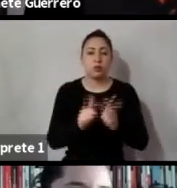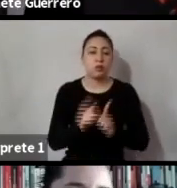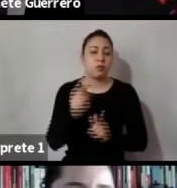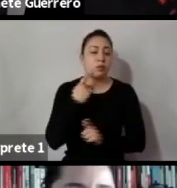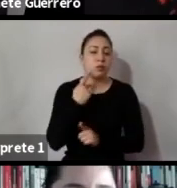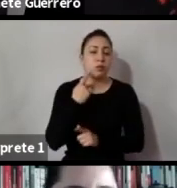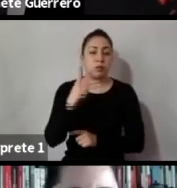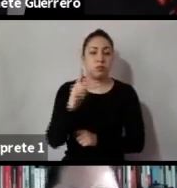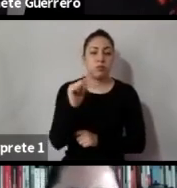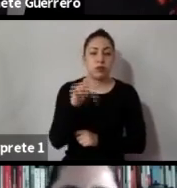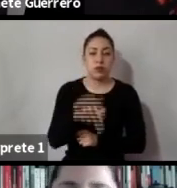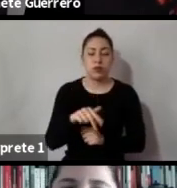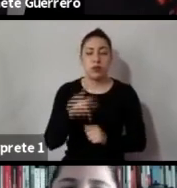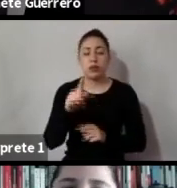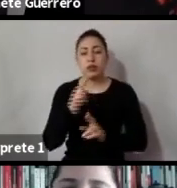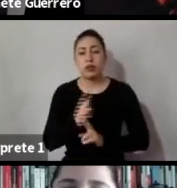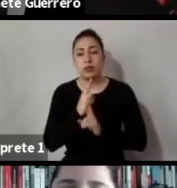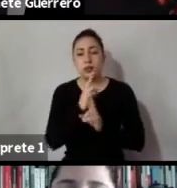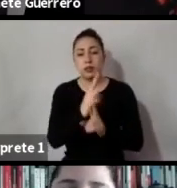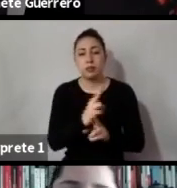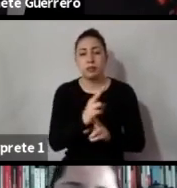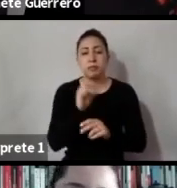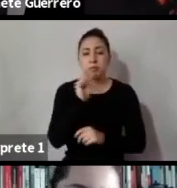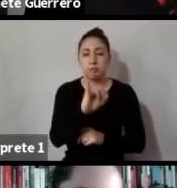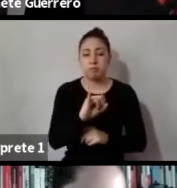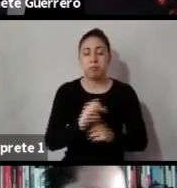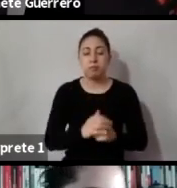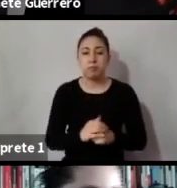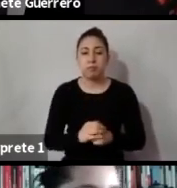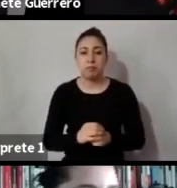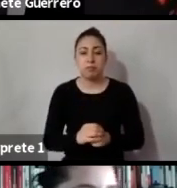Nacional. Mauricio Tabe, a favor.